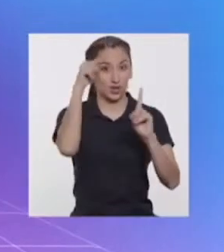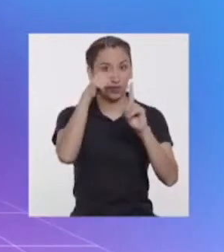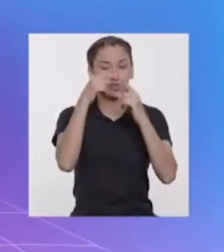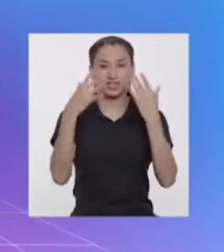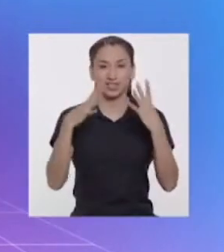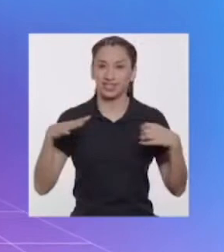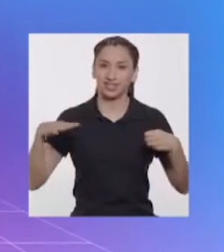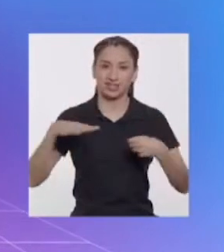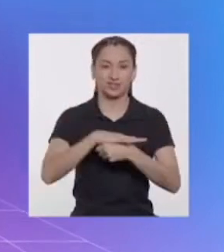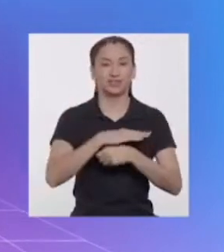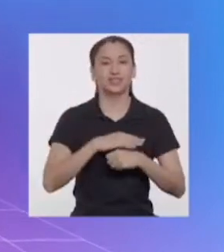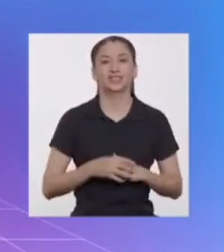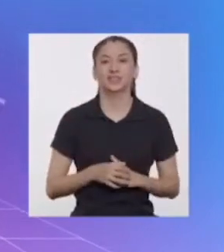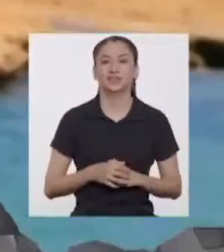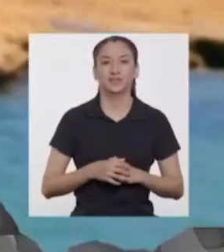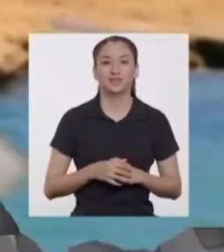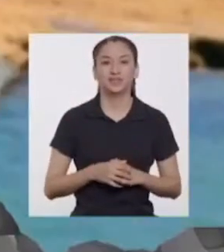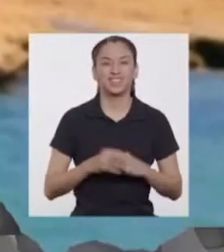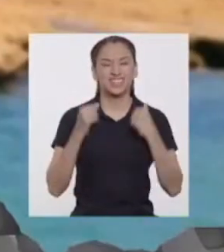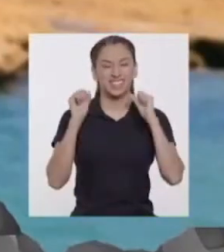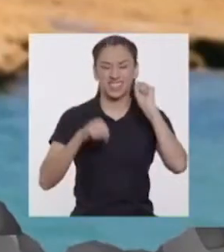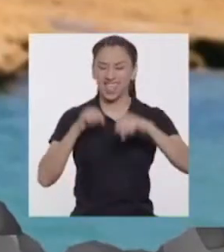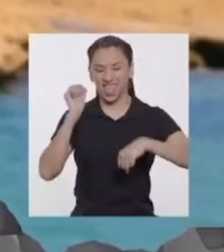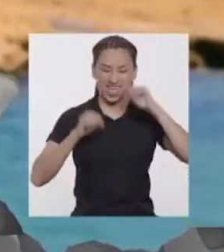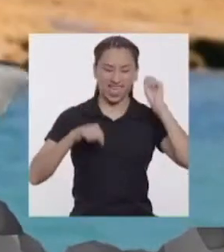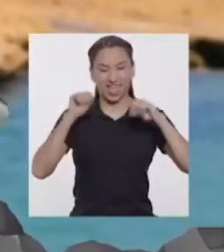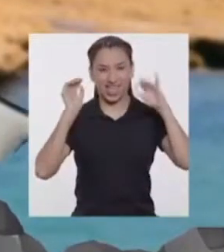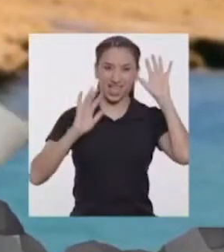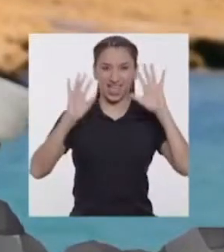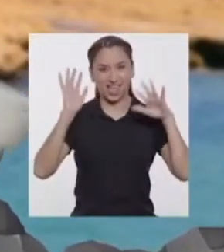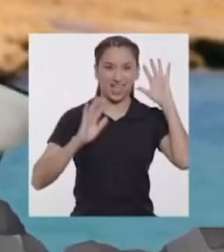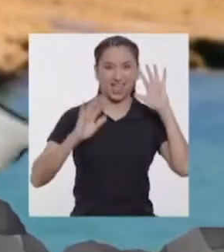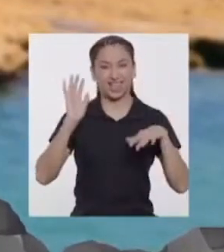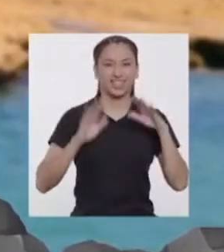¡Propósito cumplido! ¡Sí!